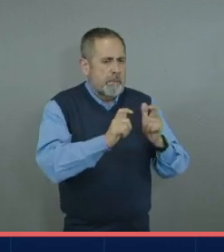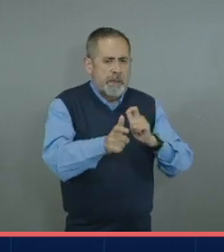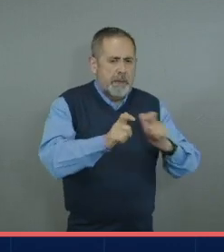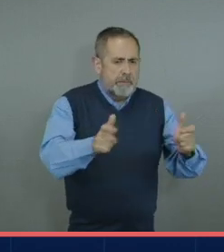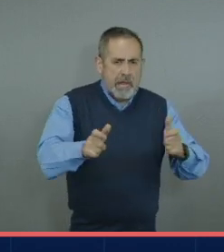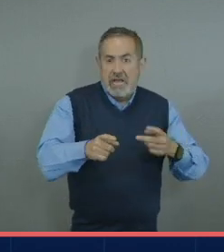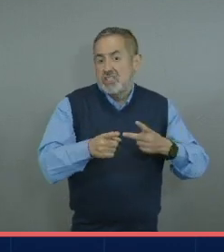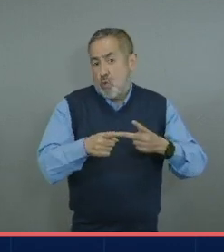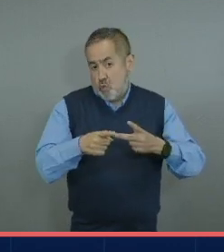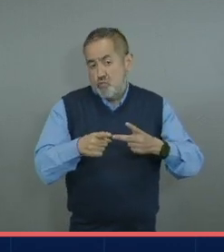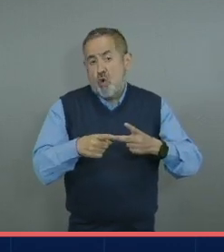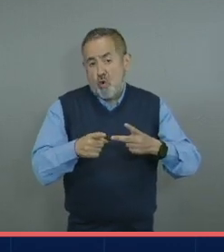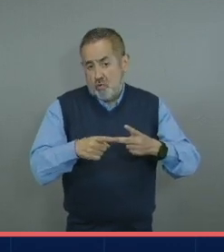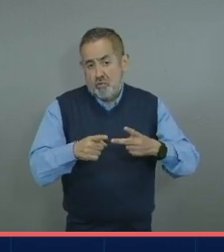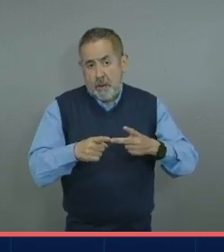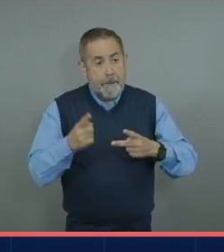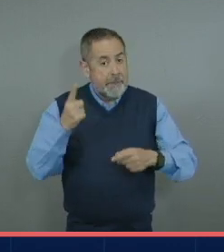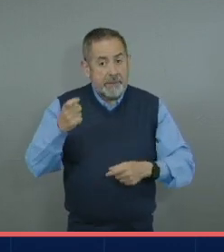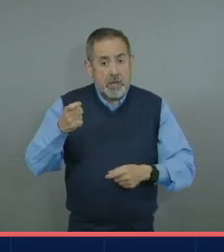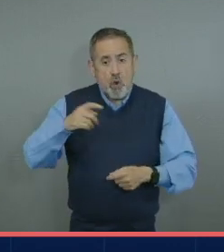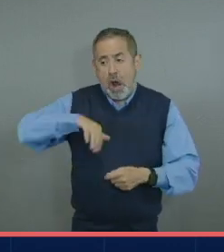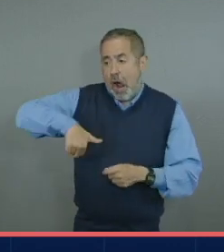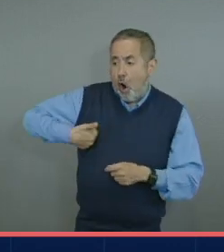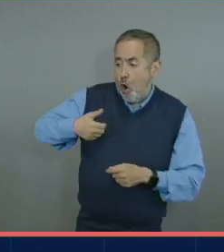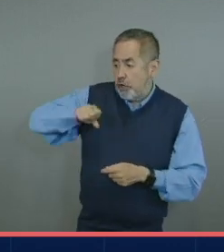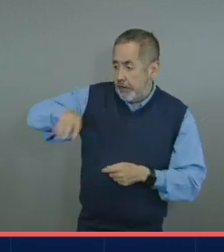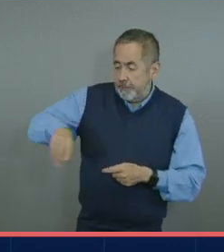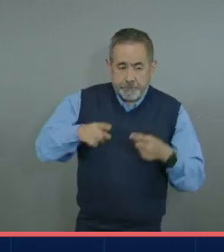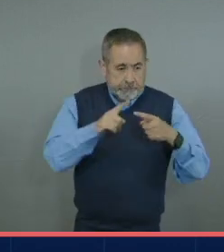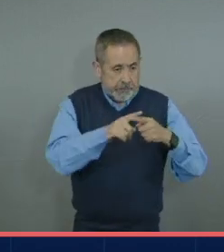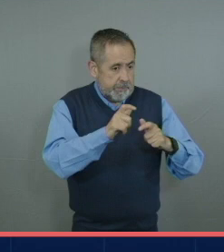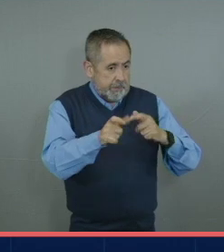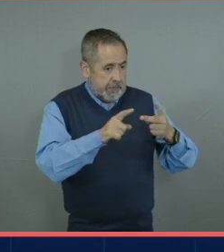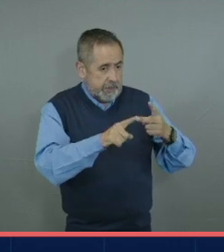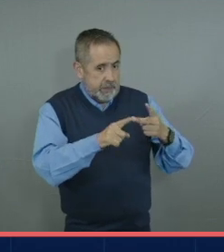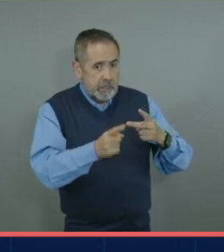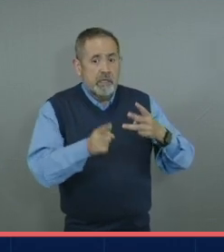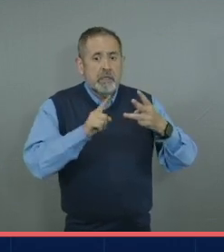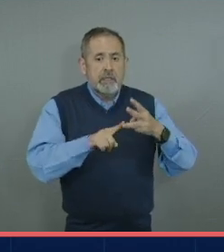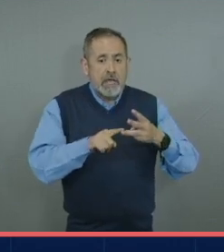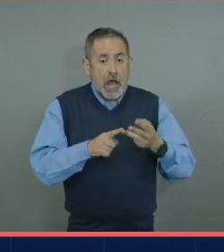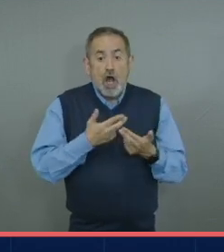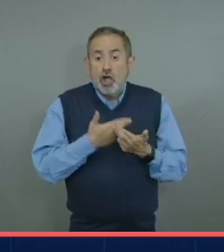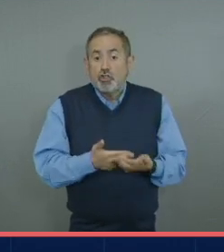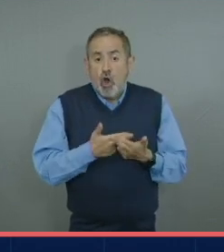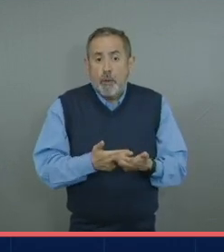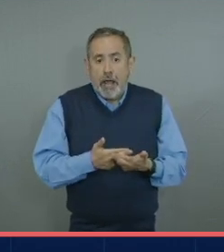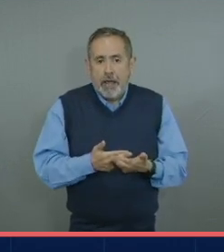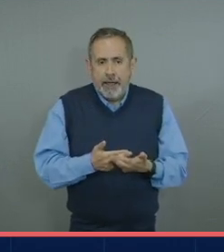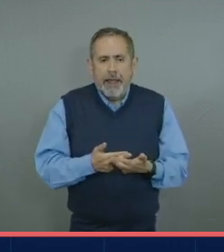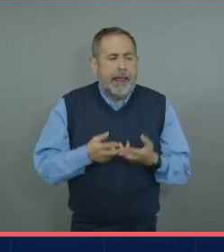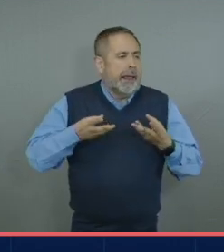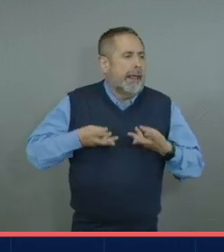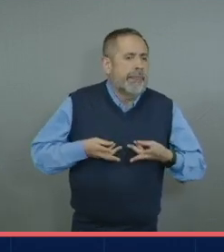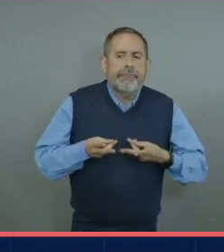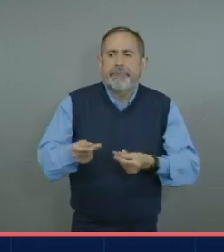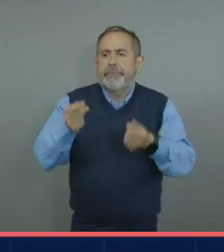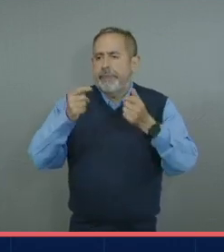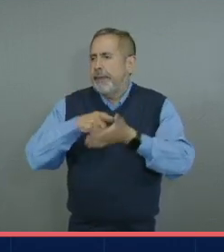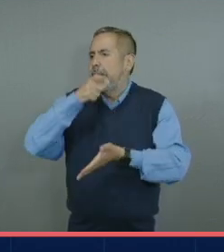Y después, lo que le sobra, no crean que se lo va a gastar a la tienda, no crean que se lo va a gastar a esas